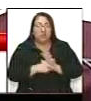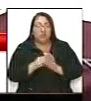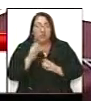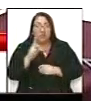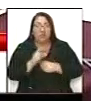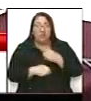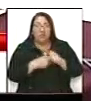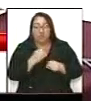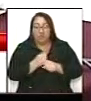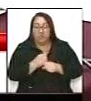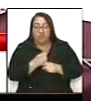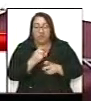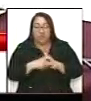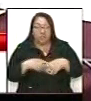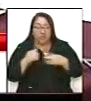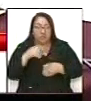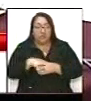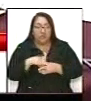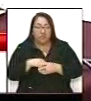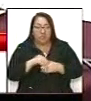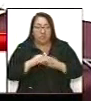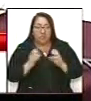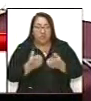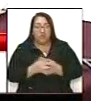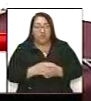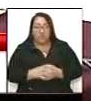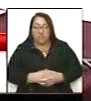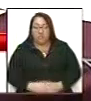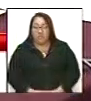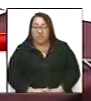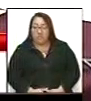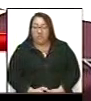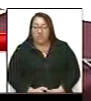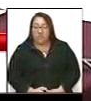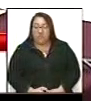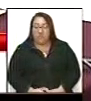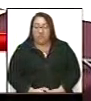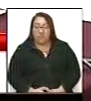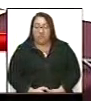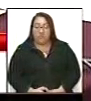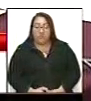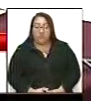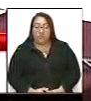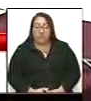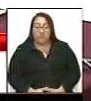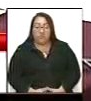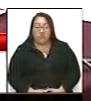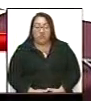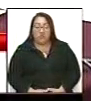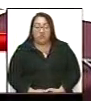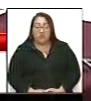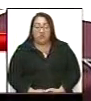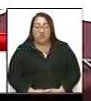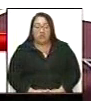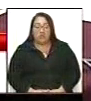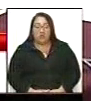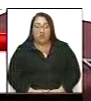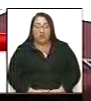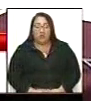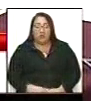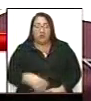militancia para poder ser candidato al Congreso de la República o para poder ser candidato a gobiernos locales